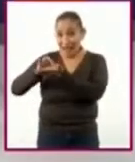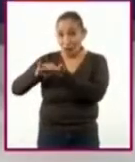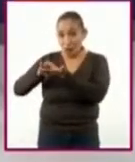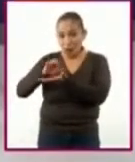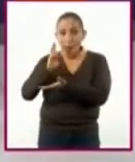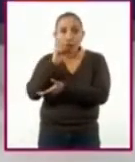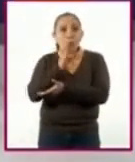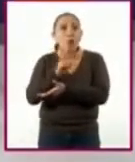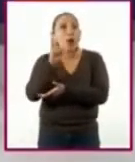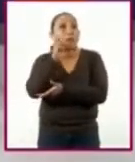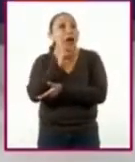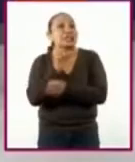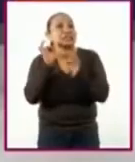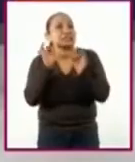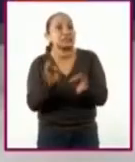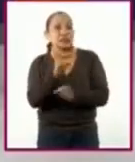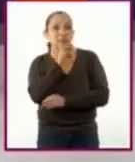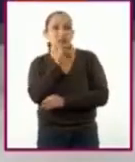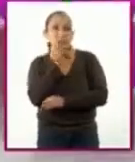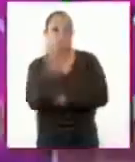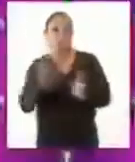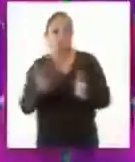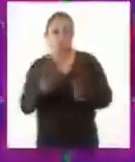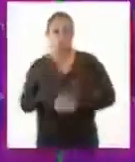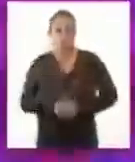podrán verificar los resultados en ella.